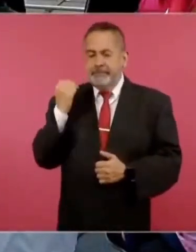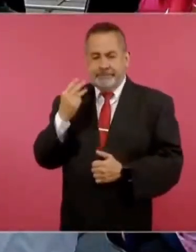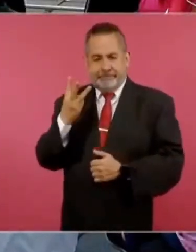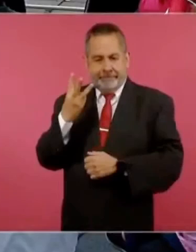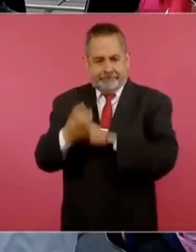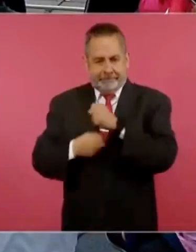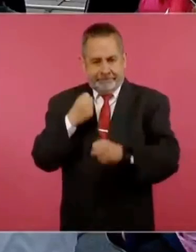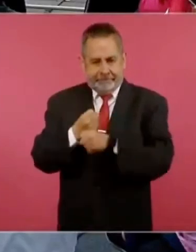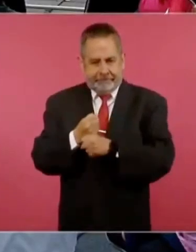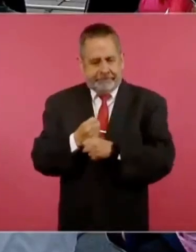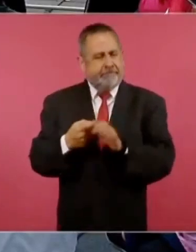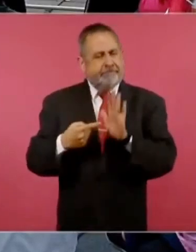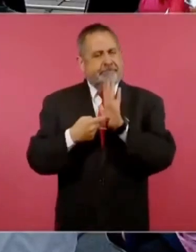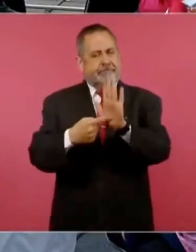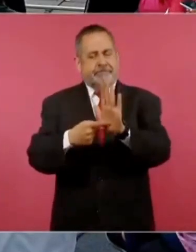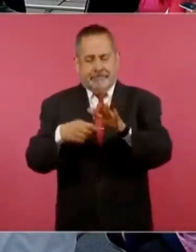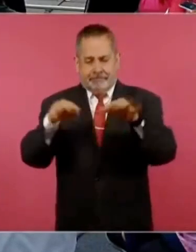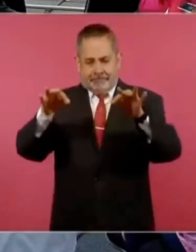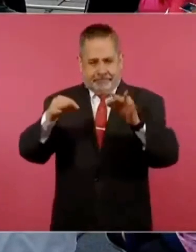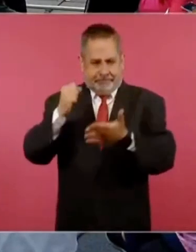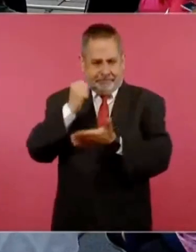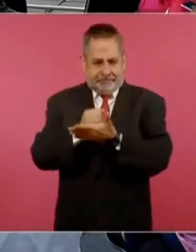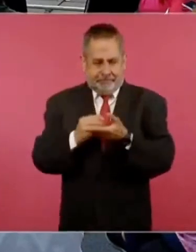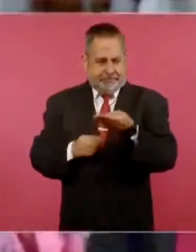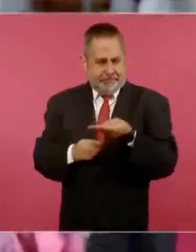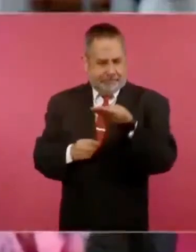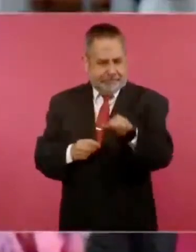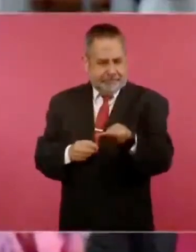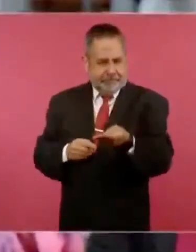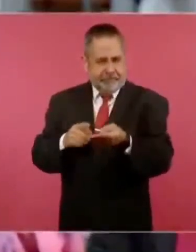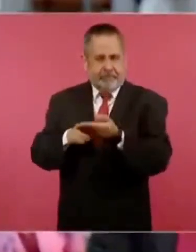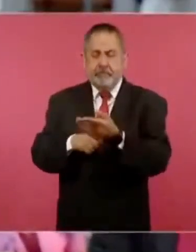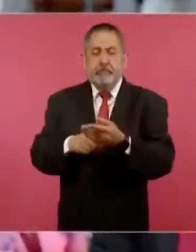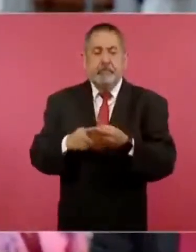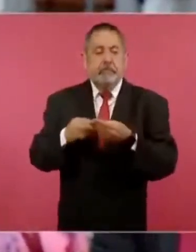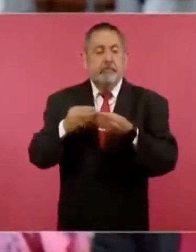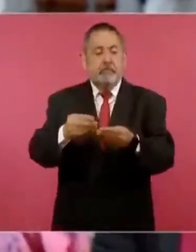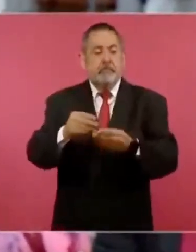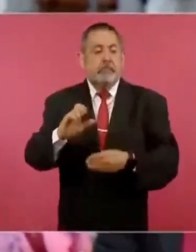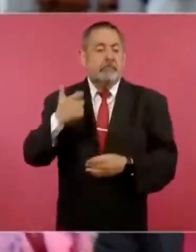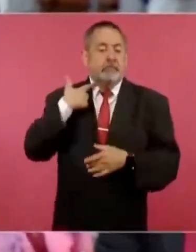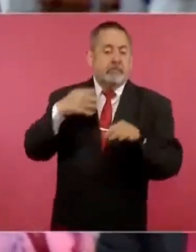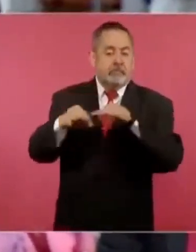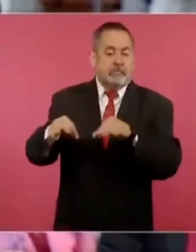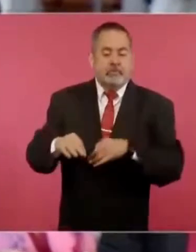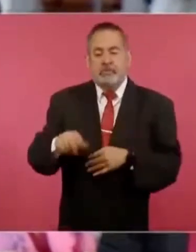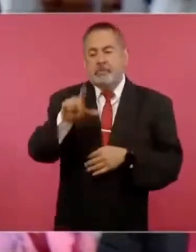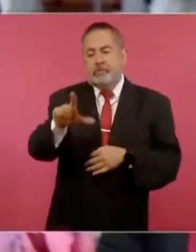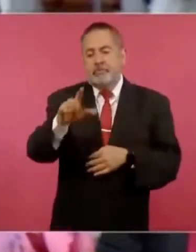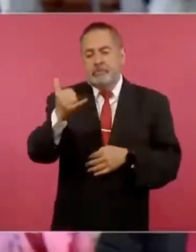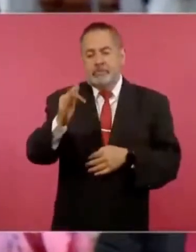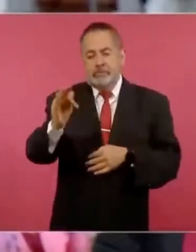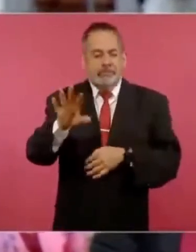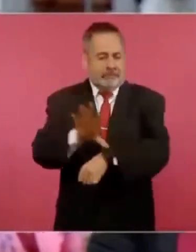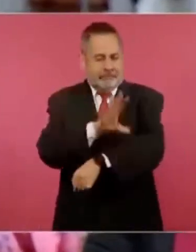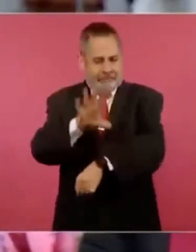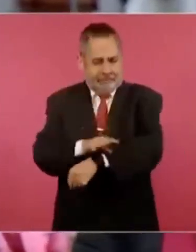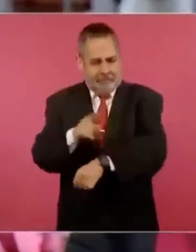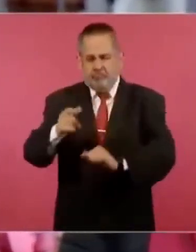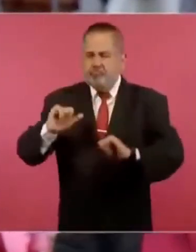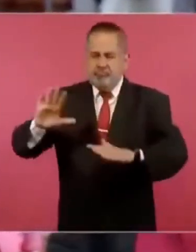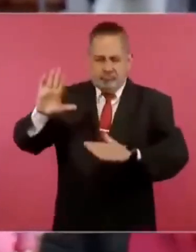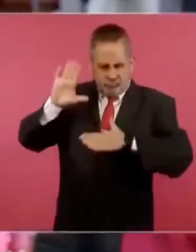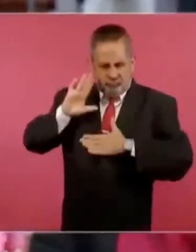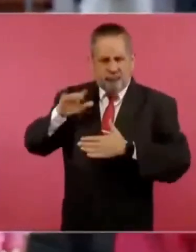le mostré a usted un documento que entregó a los extrabajadores de Luz y Fuerza, donde se comprometía usted con